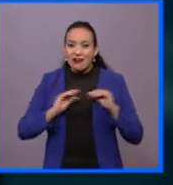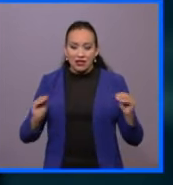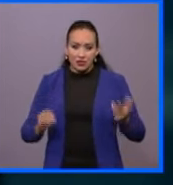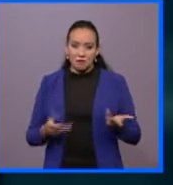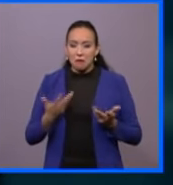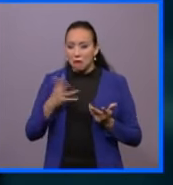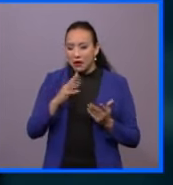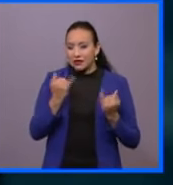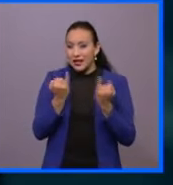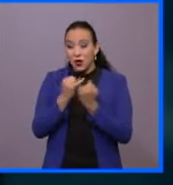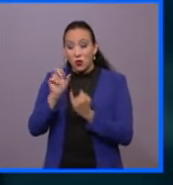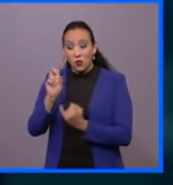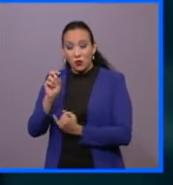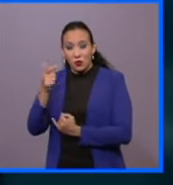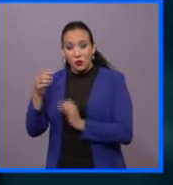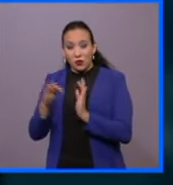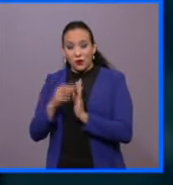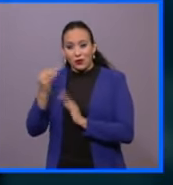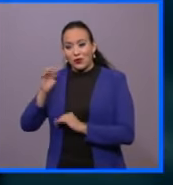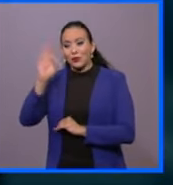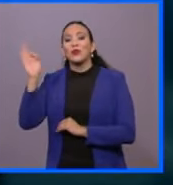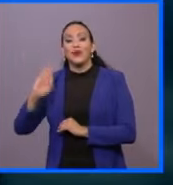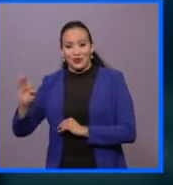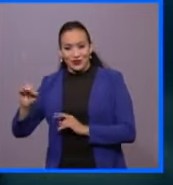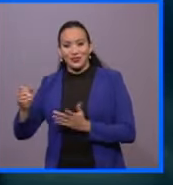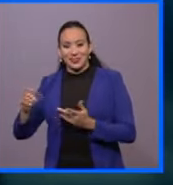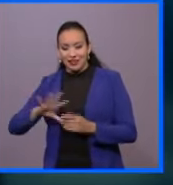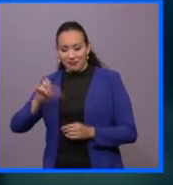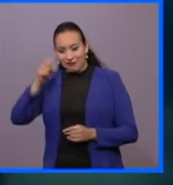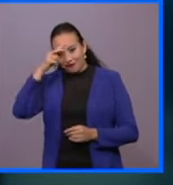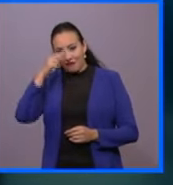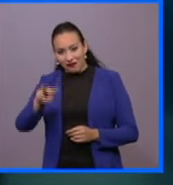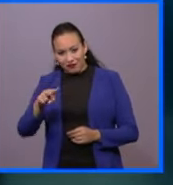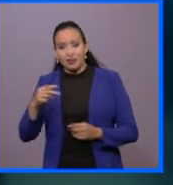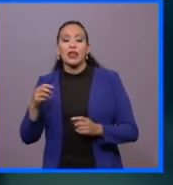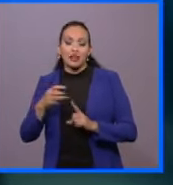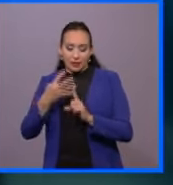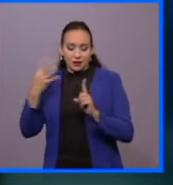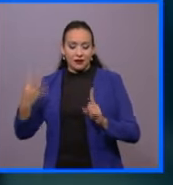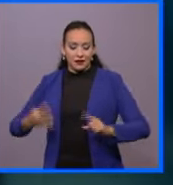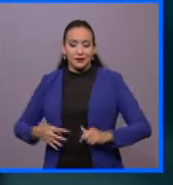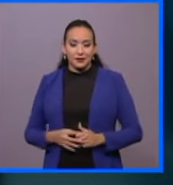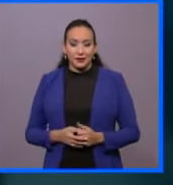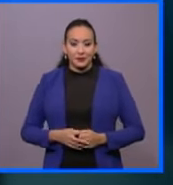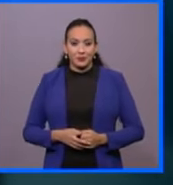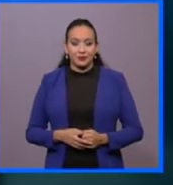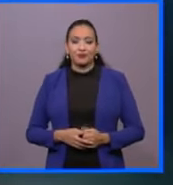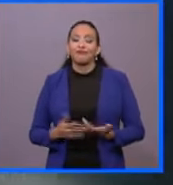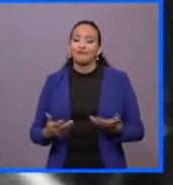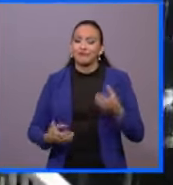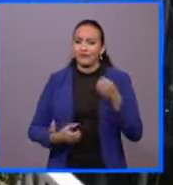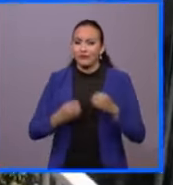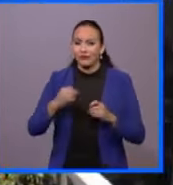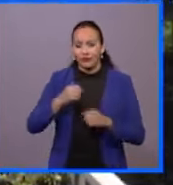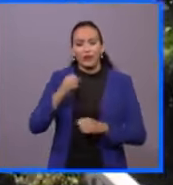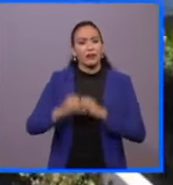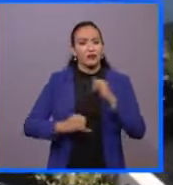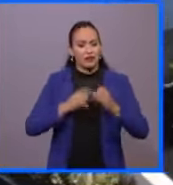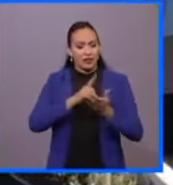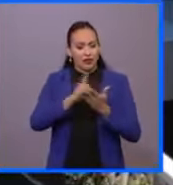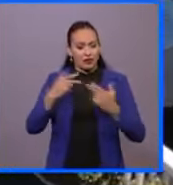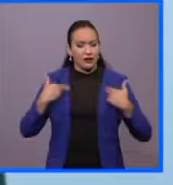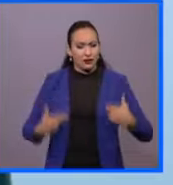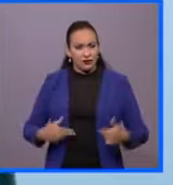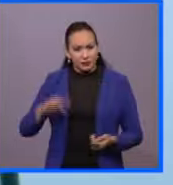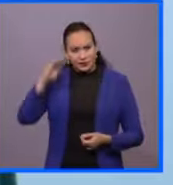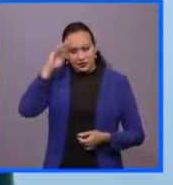similar al 37.9% de la población afrodescendiente de la diversidad sexual. La Corte Interamericana de Derechos